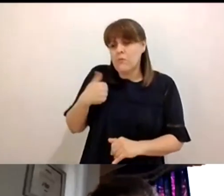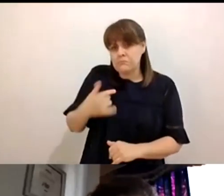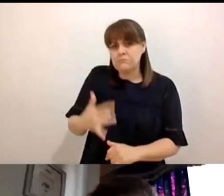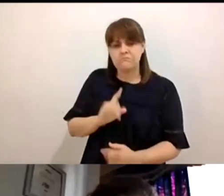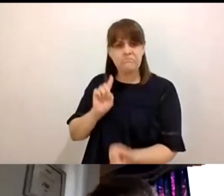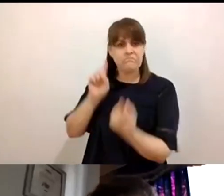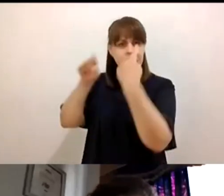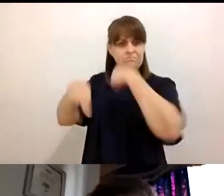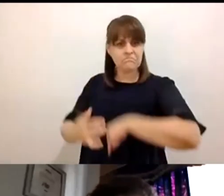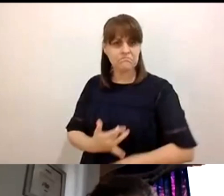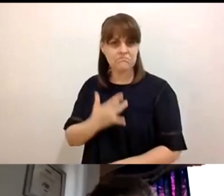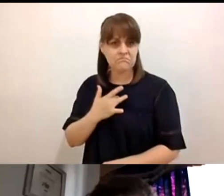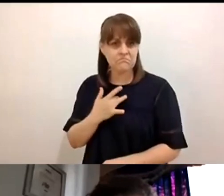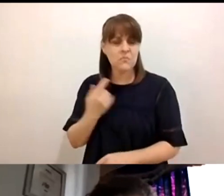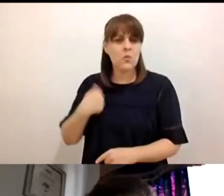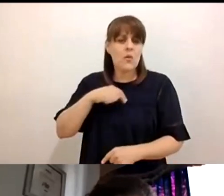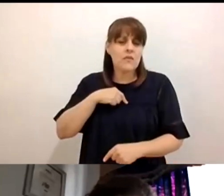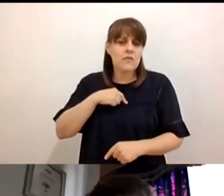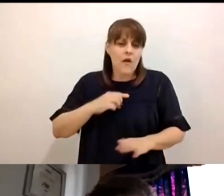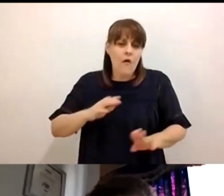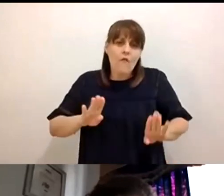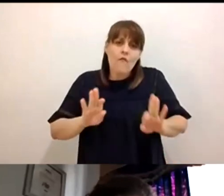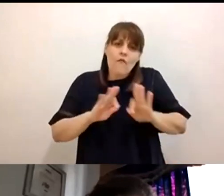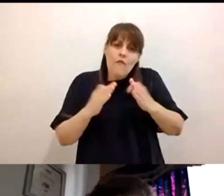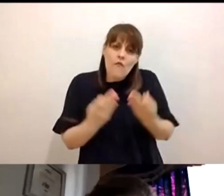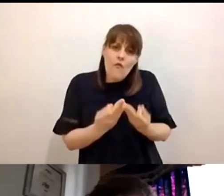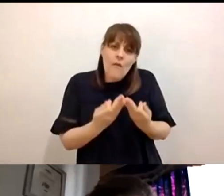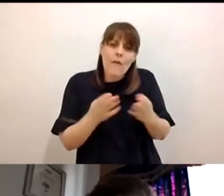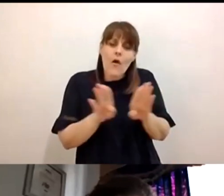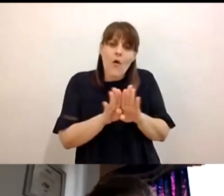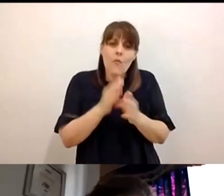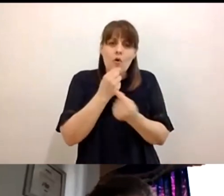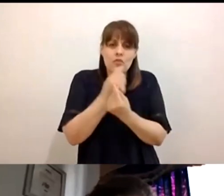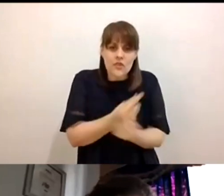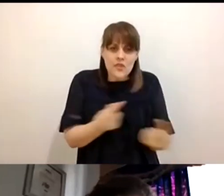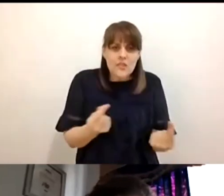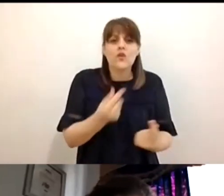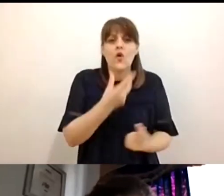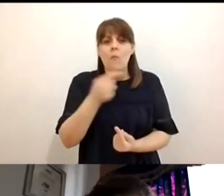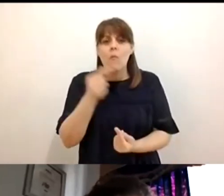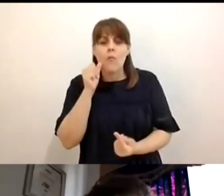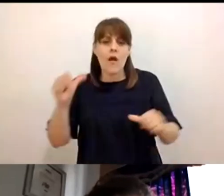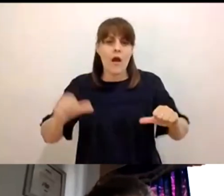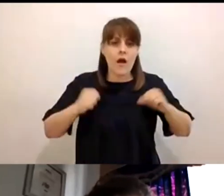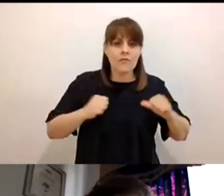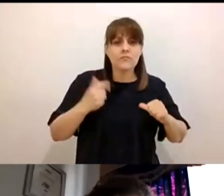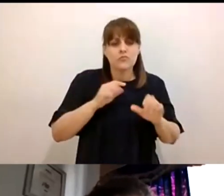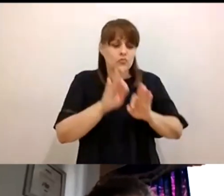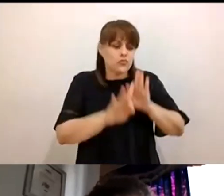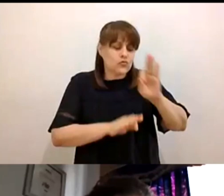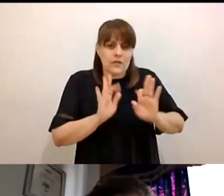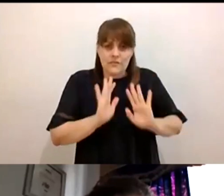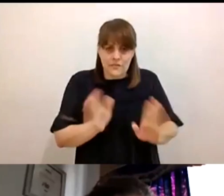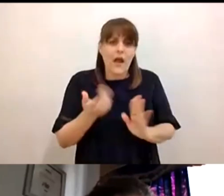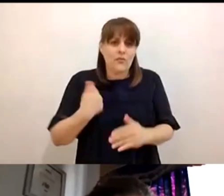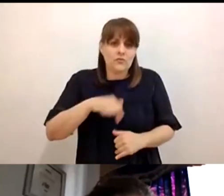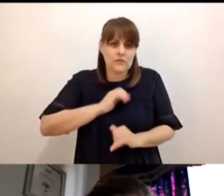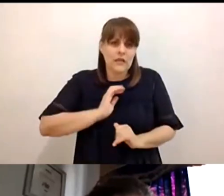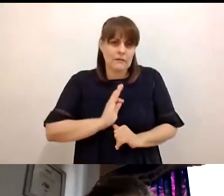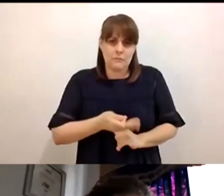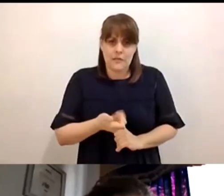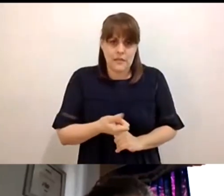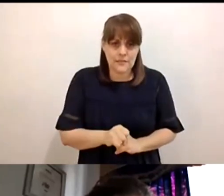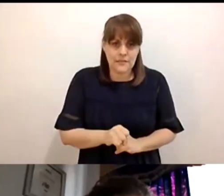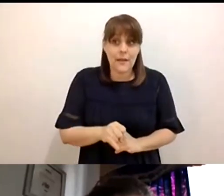o hemos reflexionado sobre nuestra manera de crear a nuestras niñas y niños y adolescentes sino también gente que a lo mejor sabe que lo puede